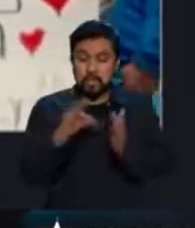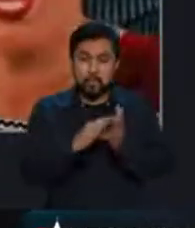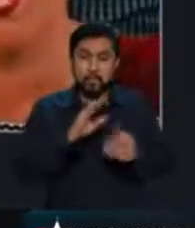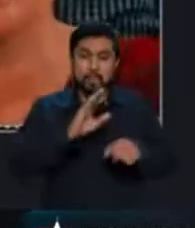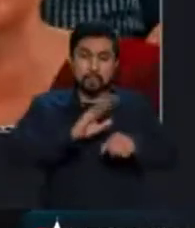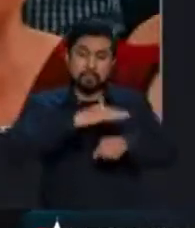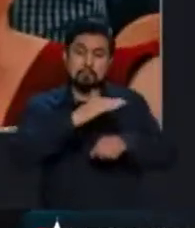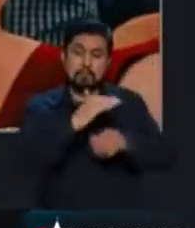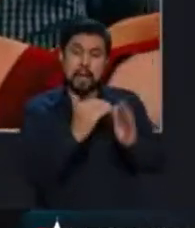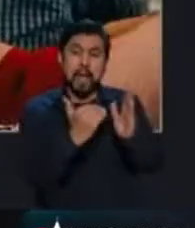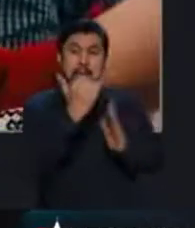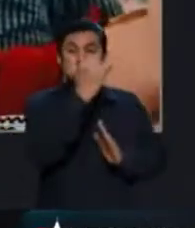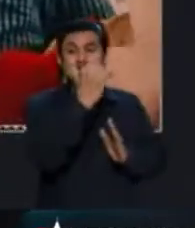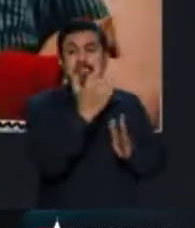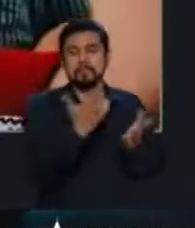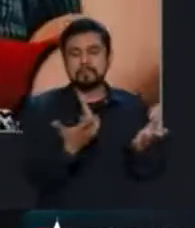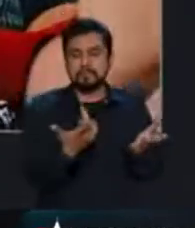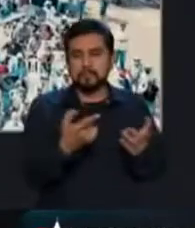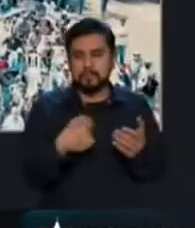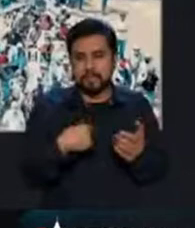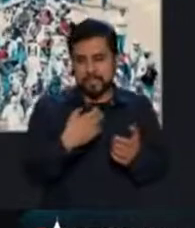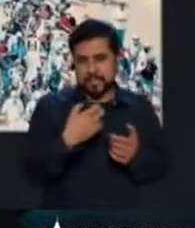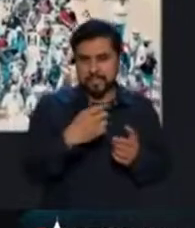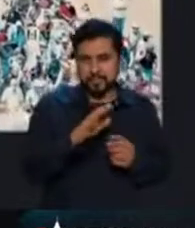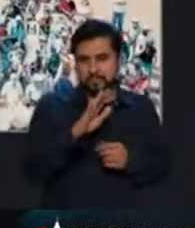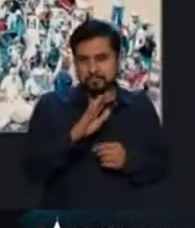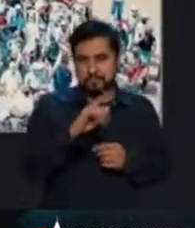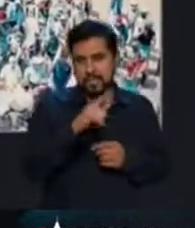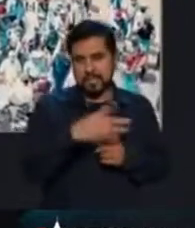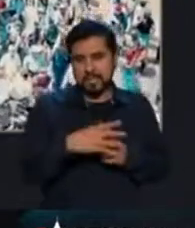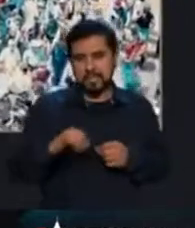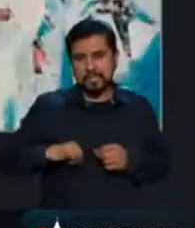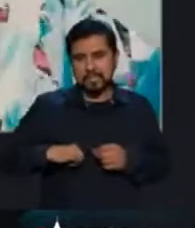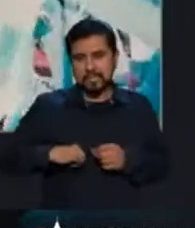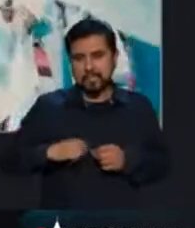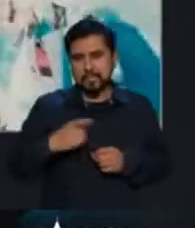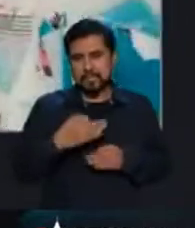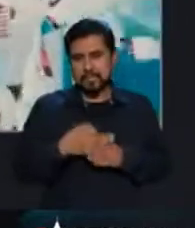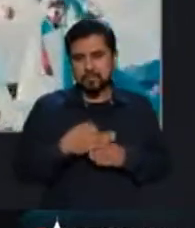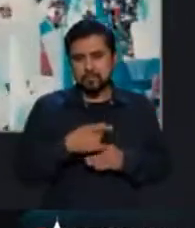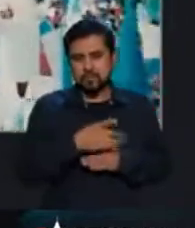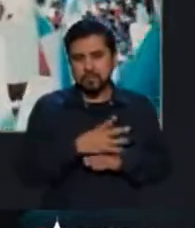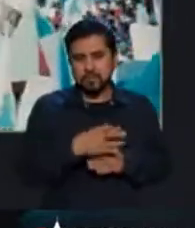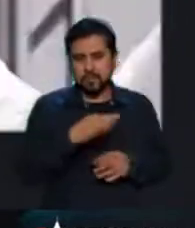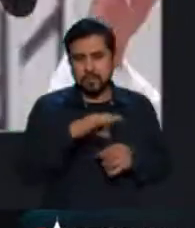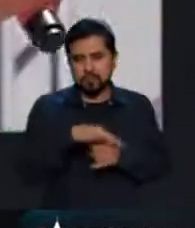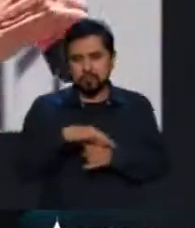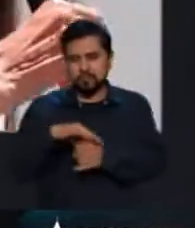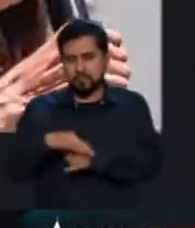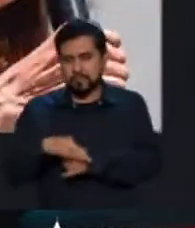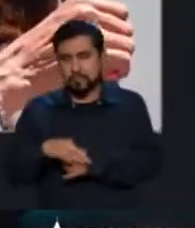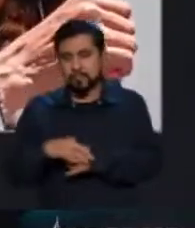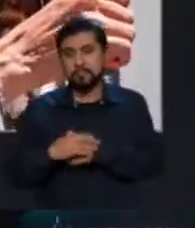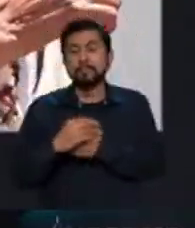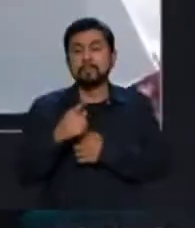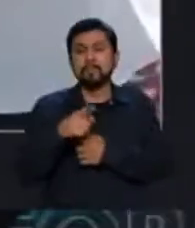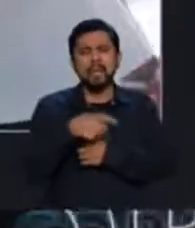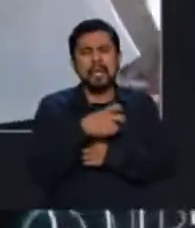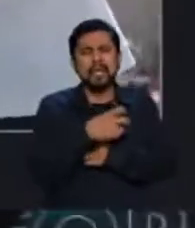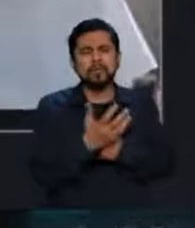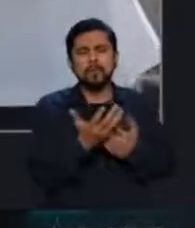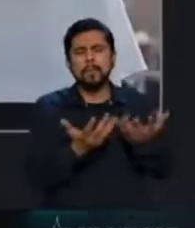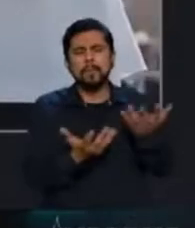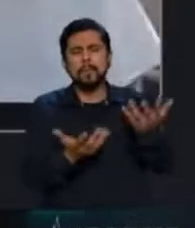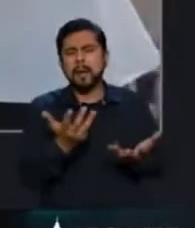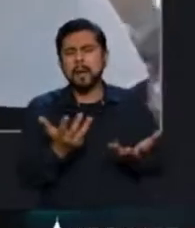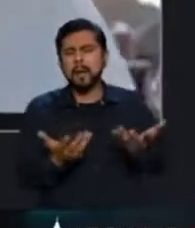Eso me parece que es lo interesante que pasó en esta contienda, y si lo comparamos nuevamente